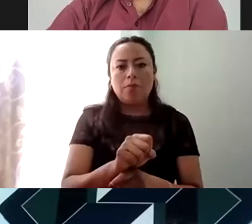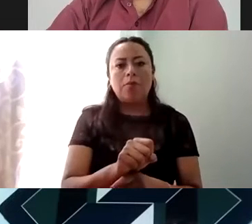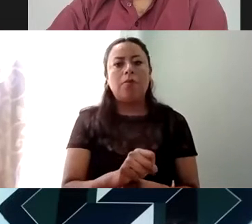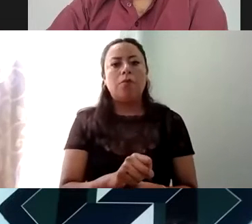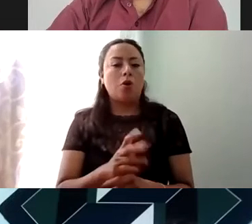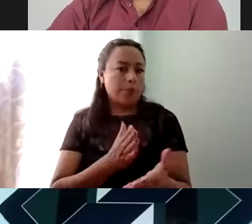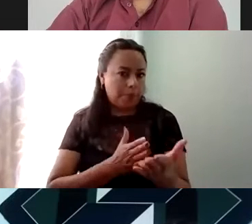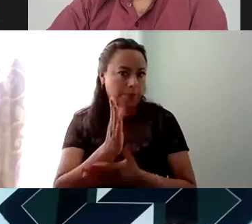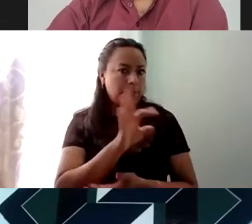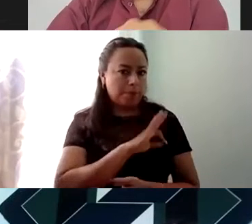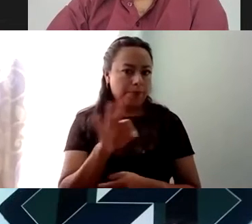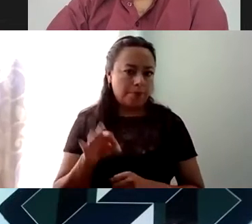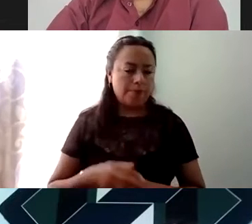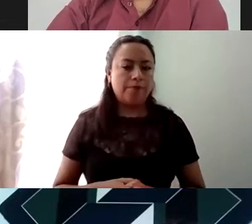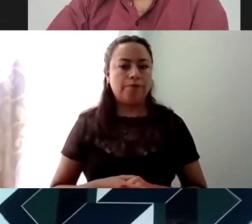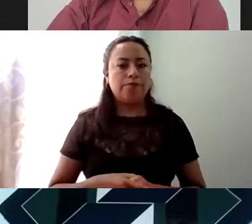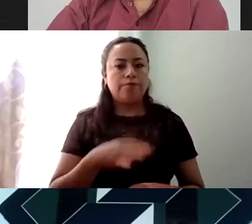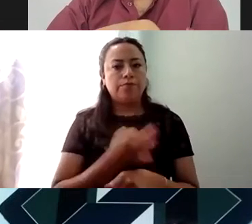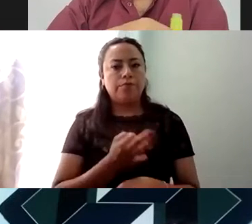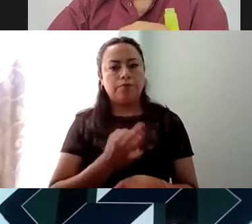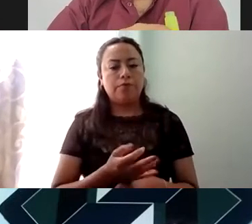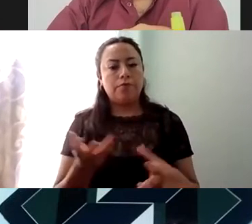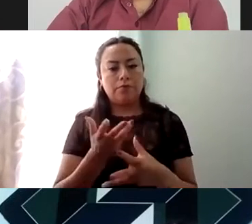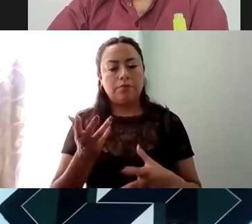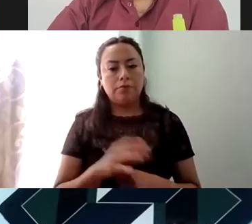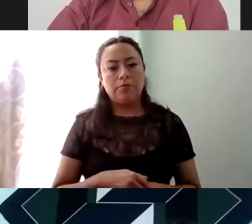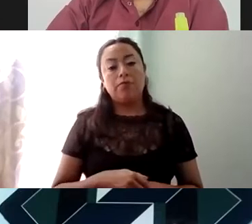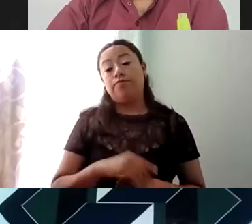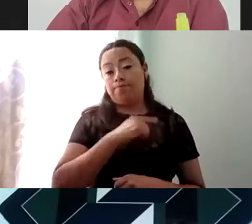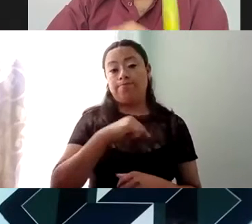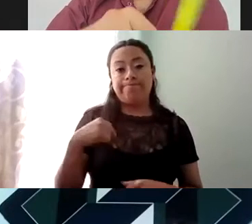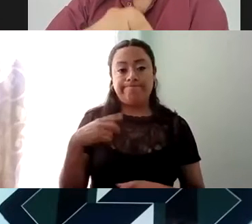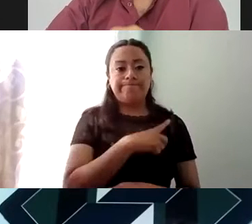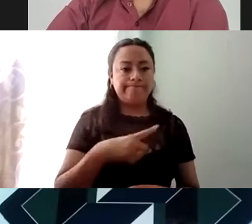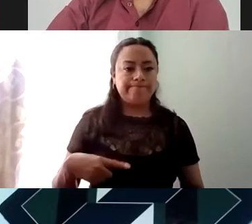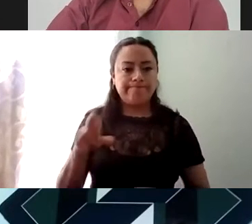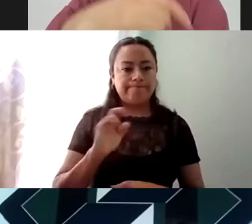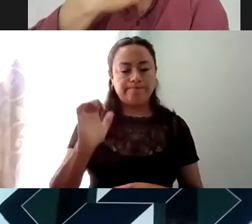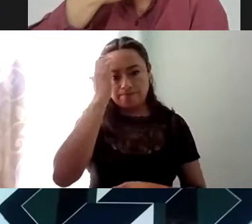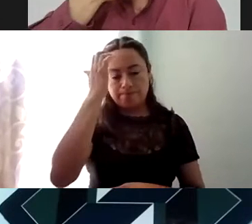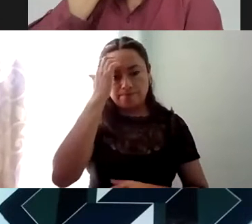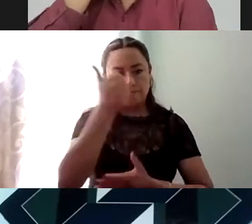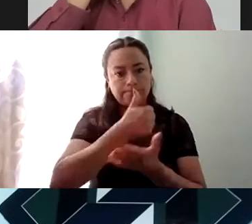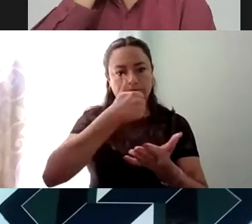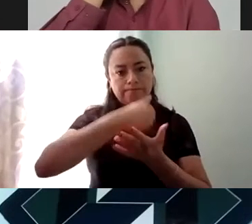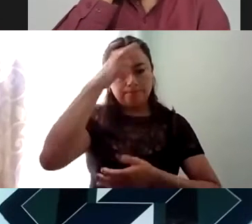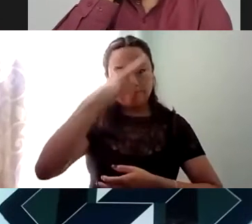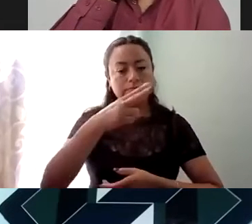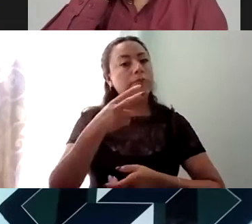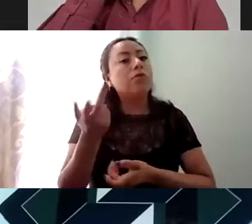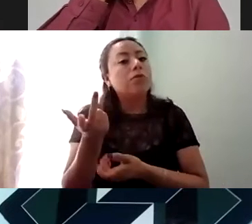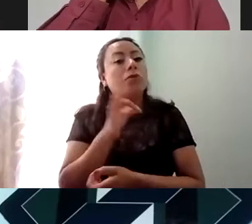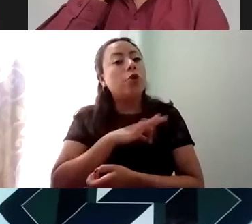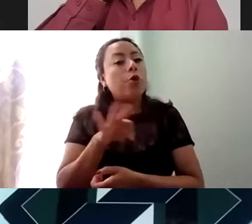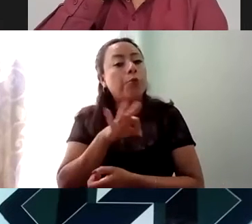Sí se ha hecho mucho, porque también hay que reconocer que la Ciudad de México ahora hay públicas donde la gente